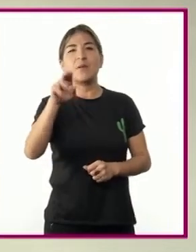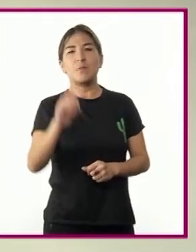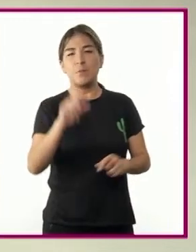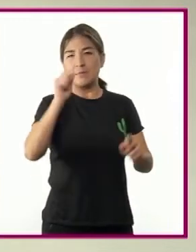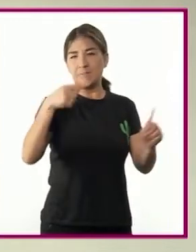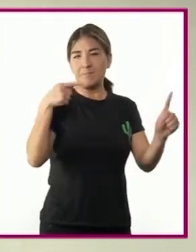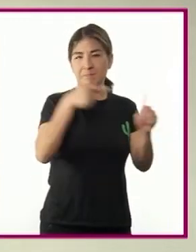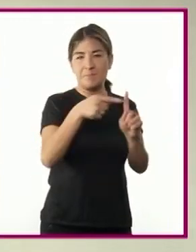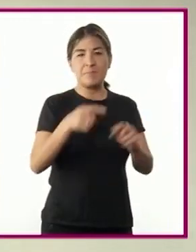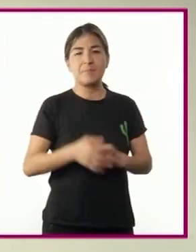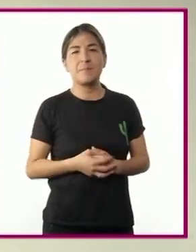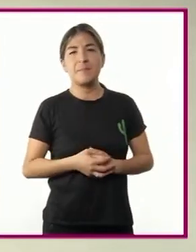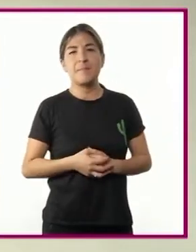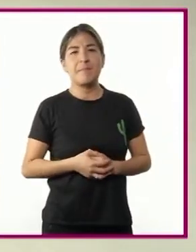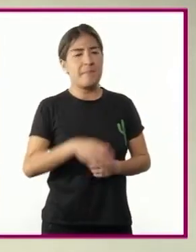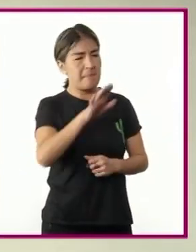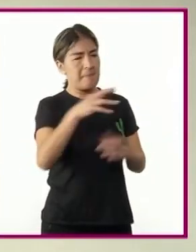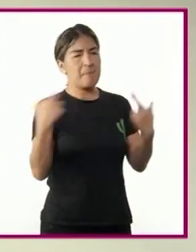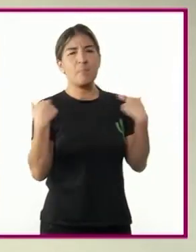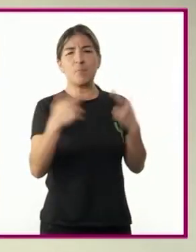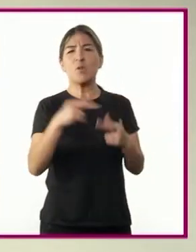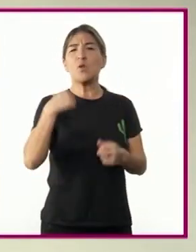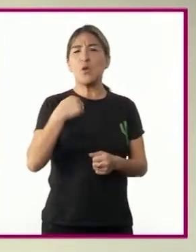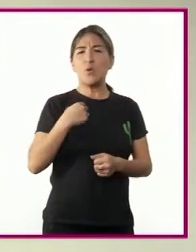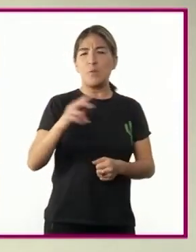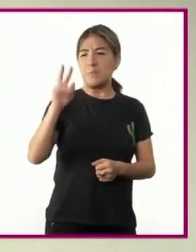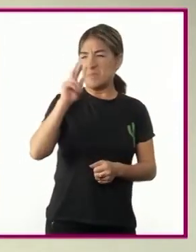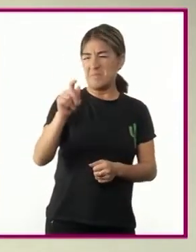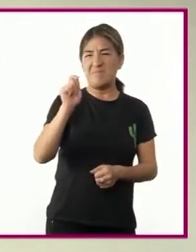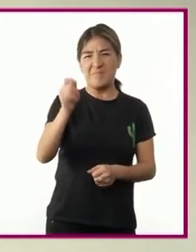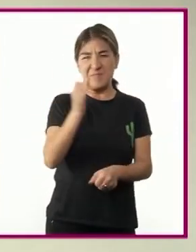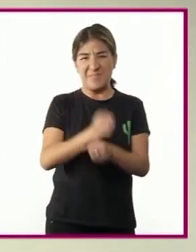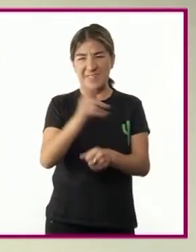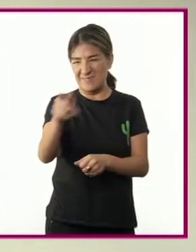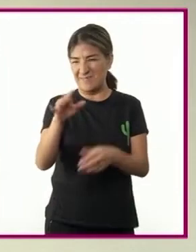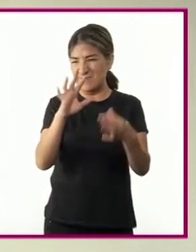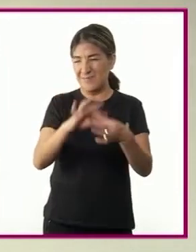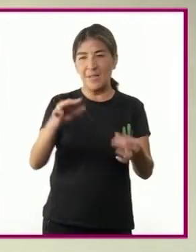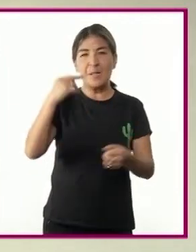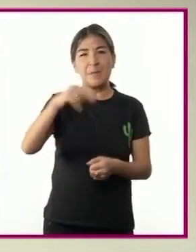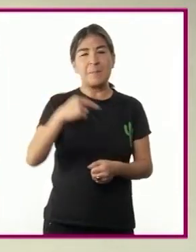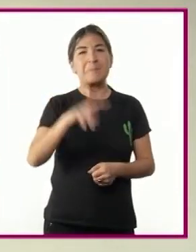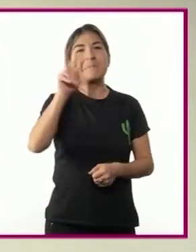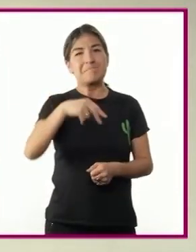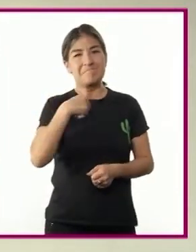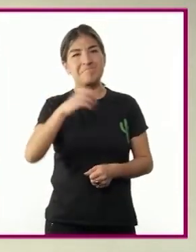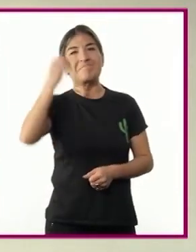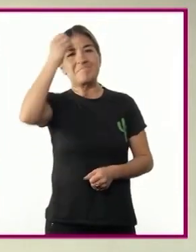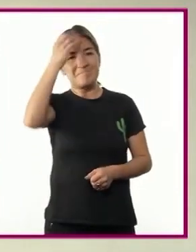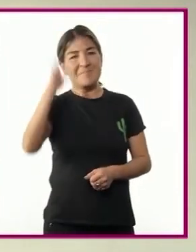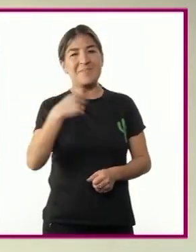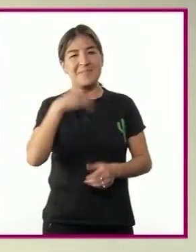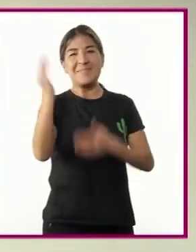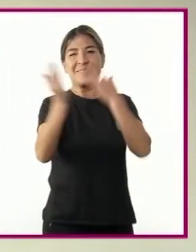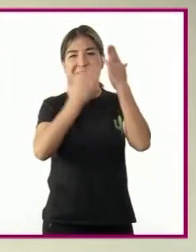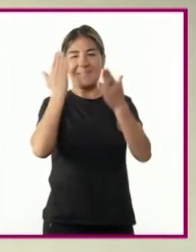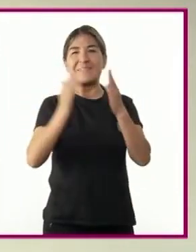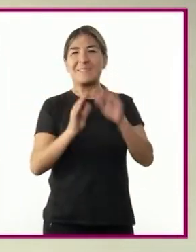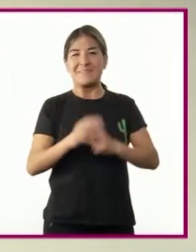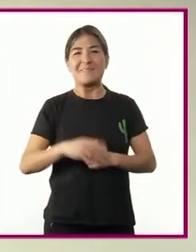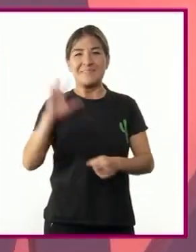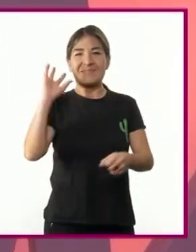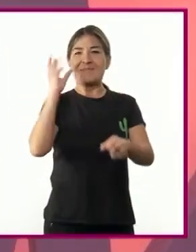directo. Profesora, solo de oír el nombre creo que ya se me olvidó todo lo que hemos